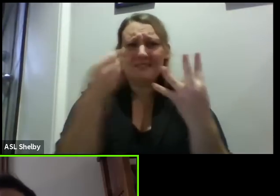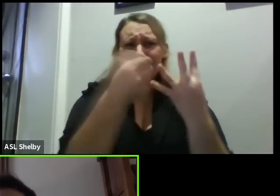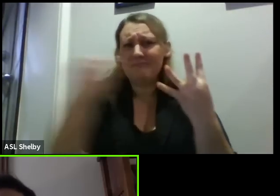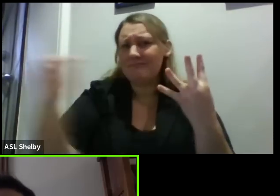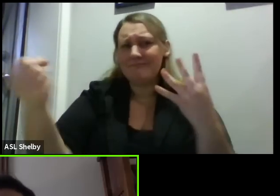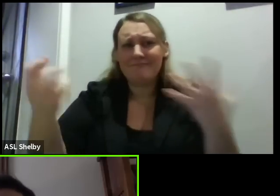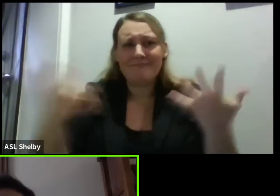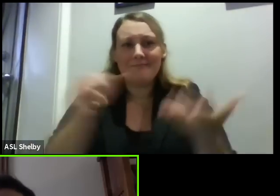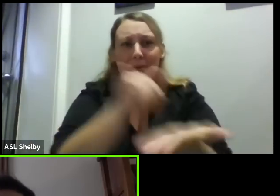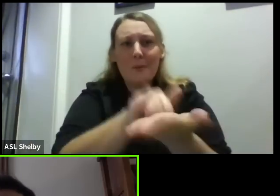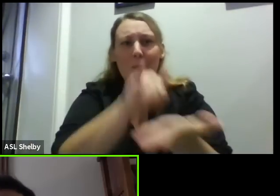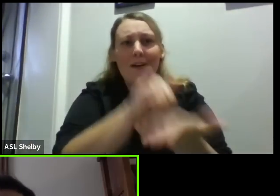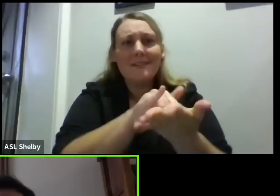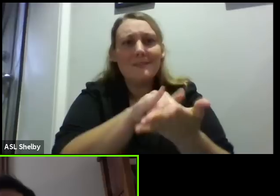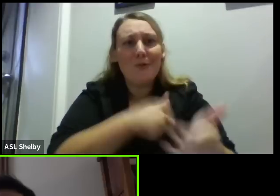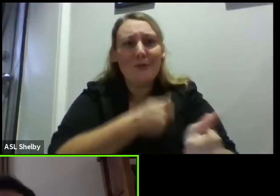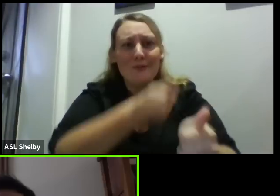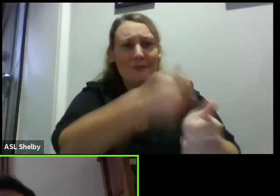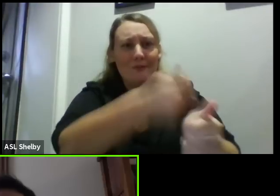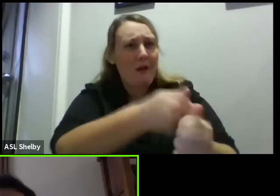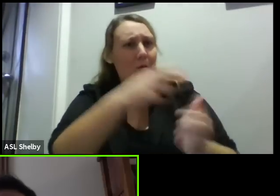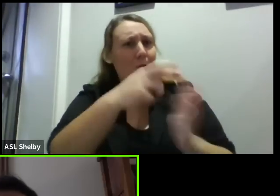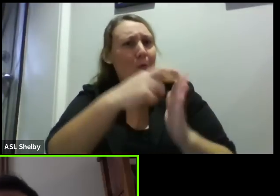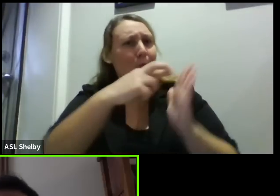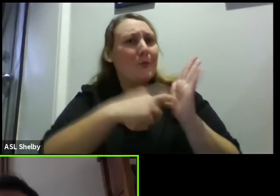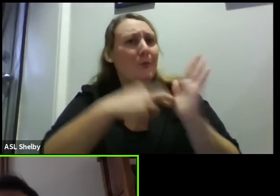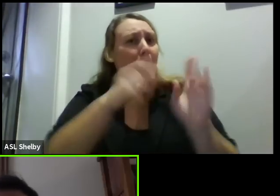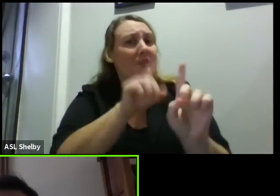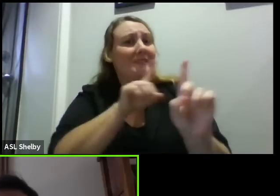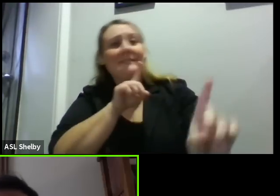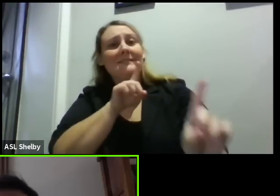well comply with social distancing rules if